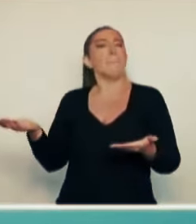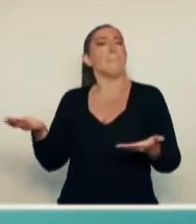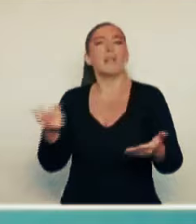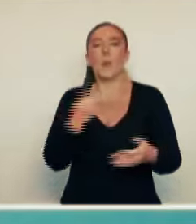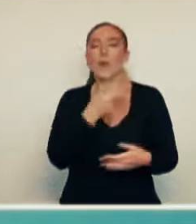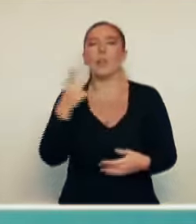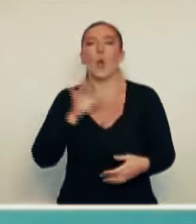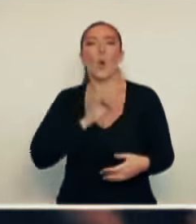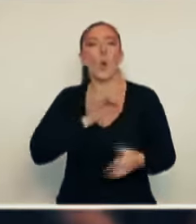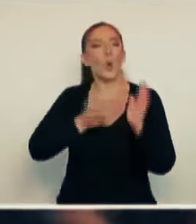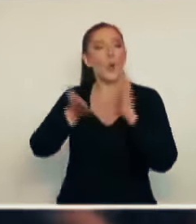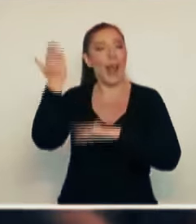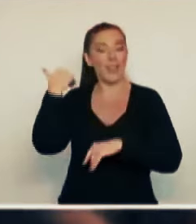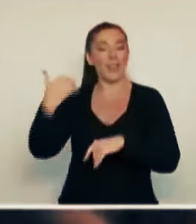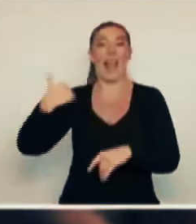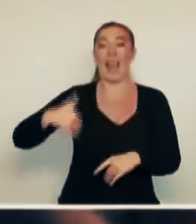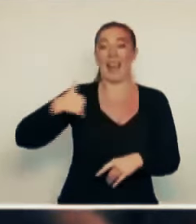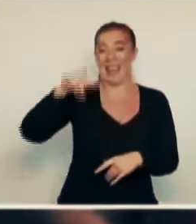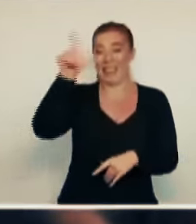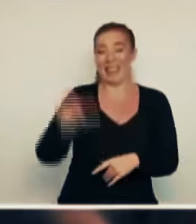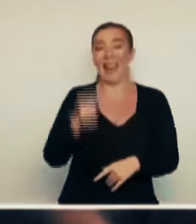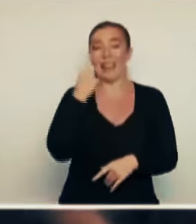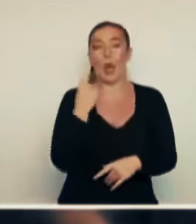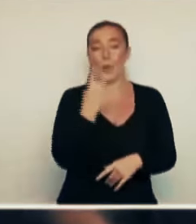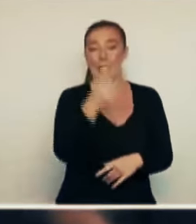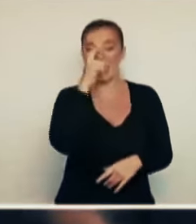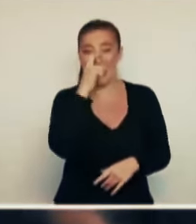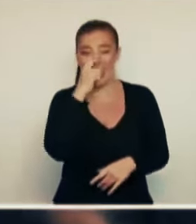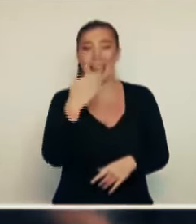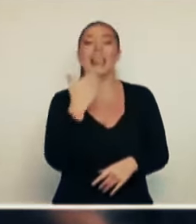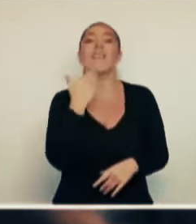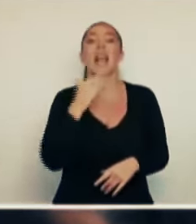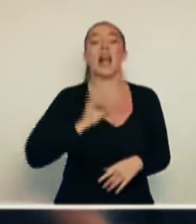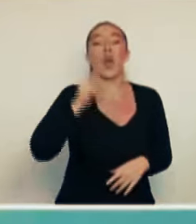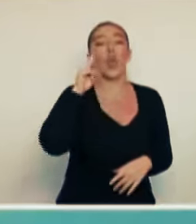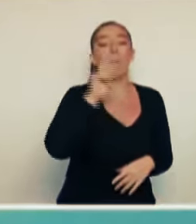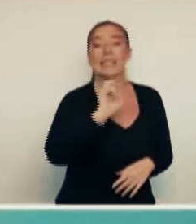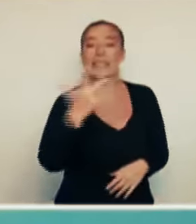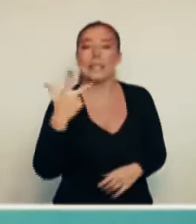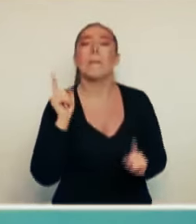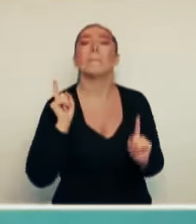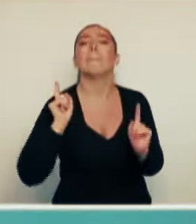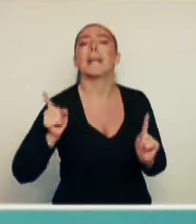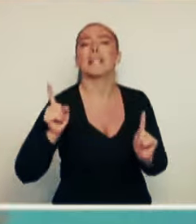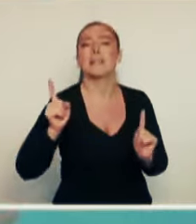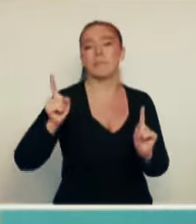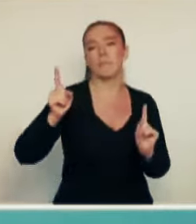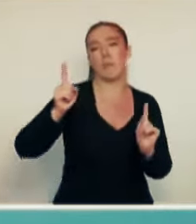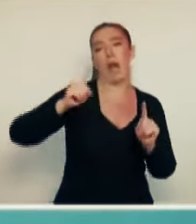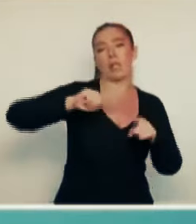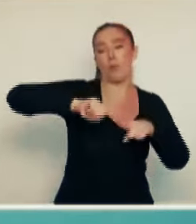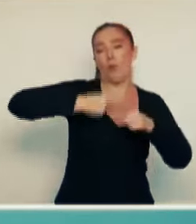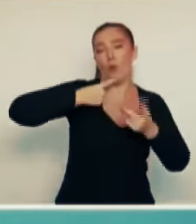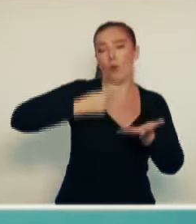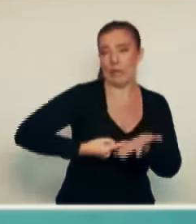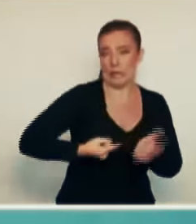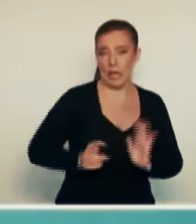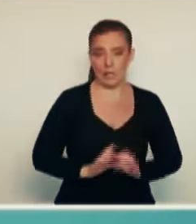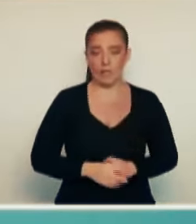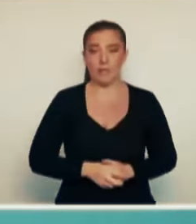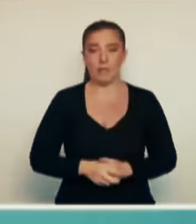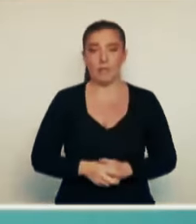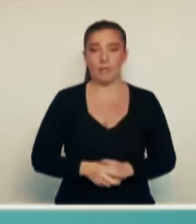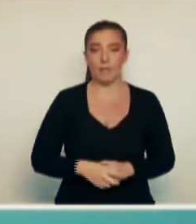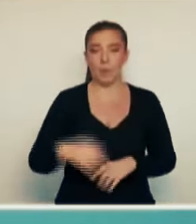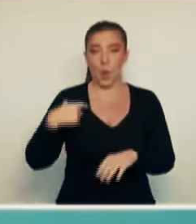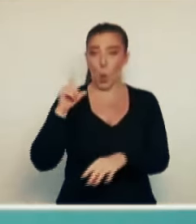que recibimos allá el 27 de abril del 2003 las mismas políticas. El lunes se